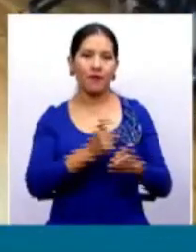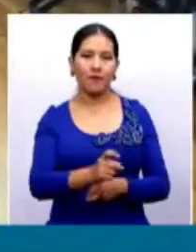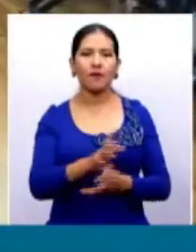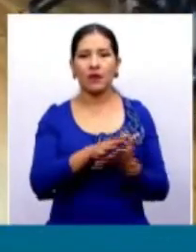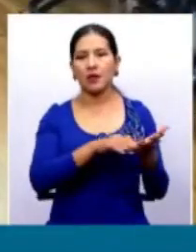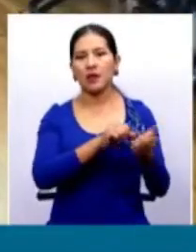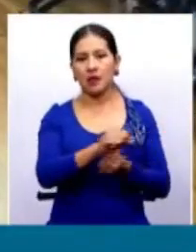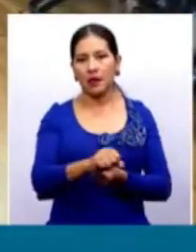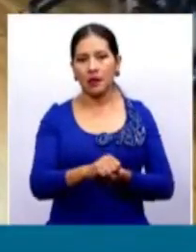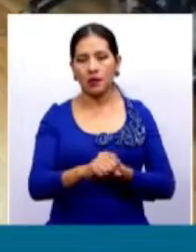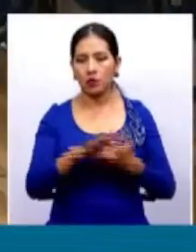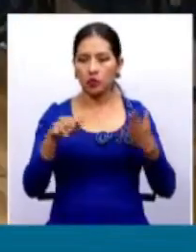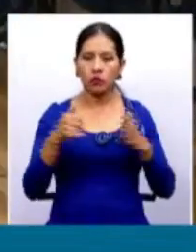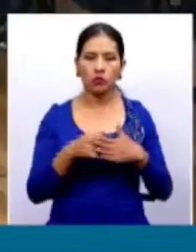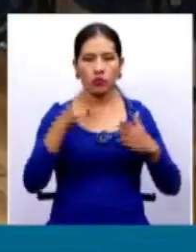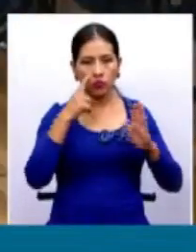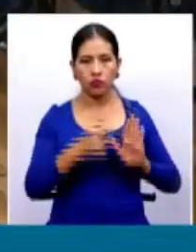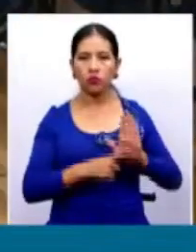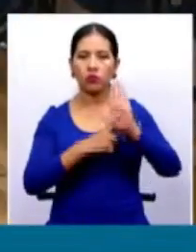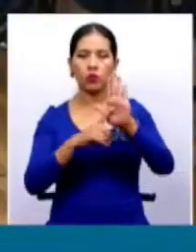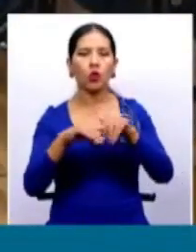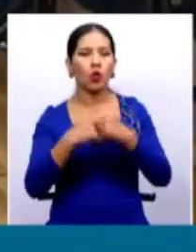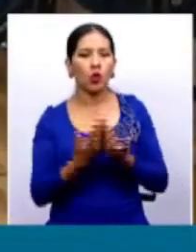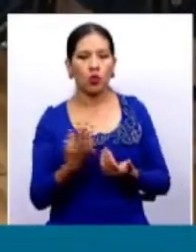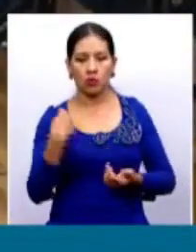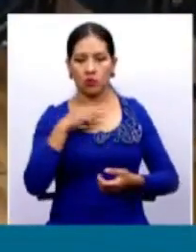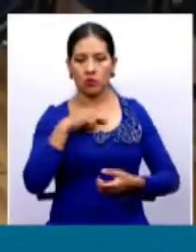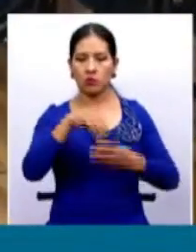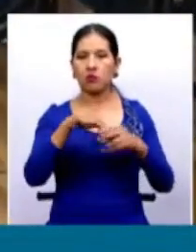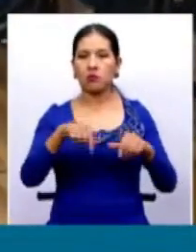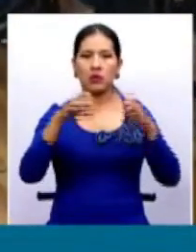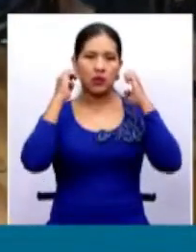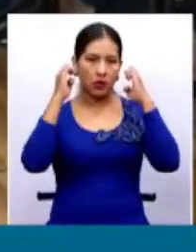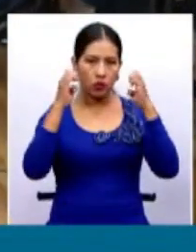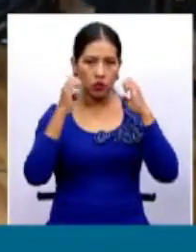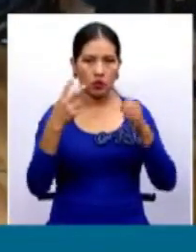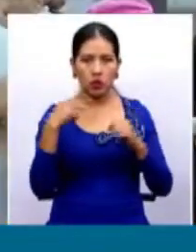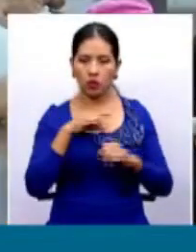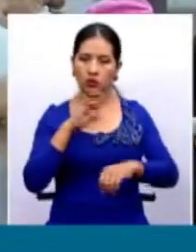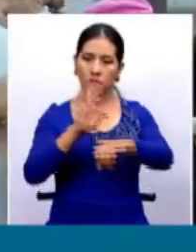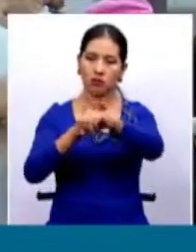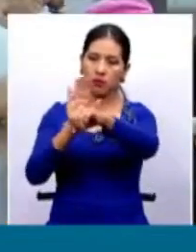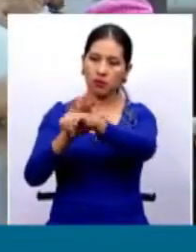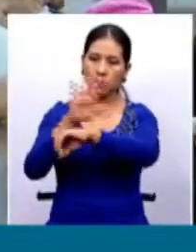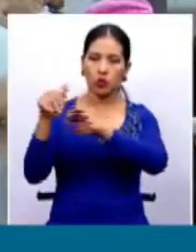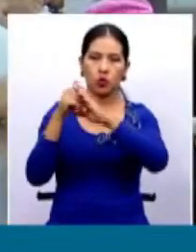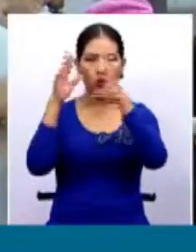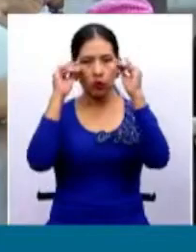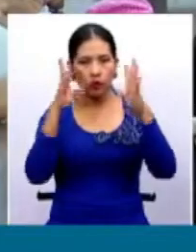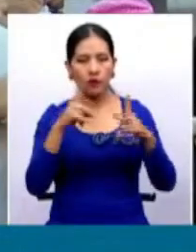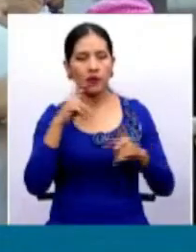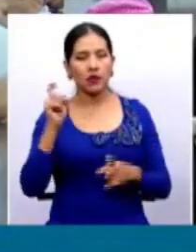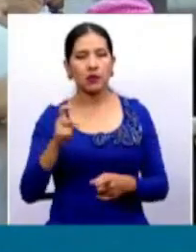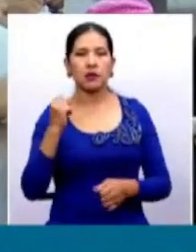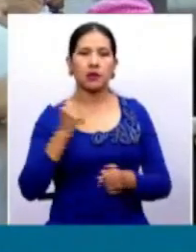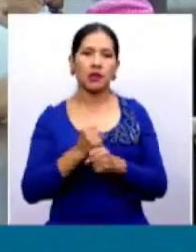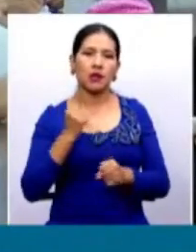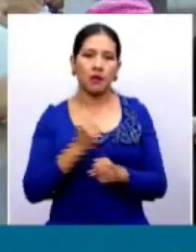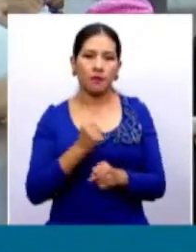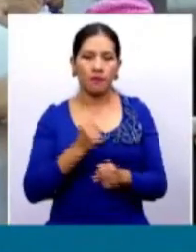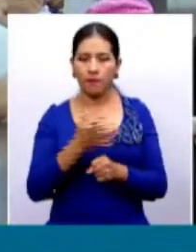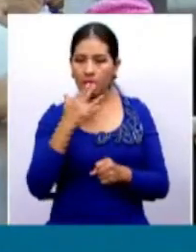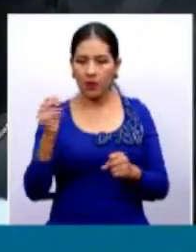educación y creo que es importante más que todos los colegas vayan reflexionando y trabajemos y nos sentemos